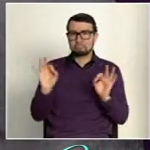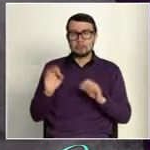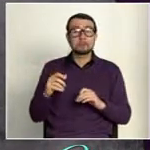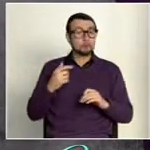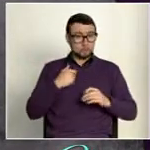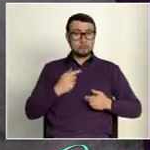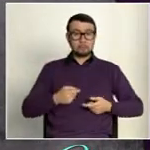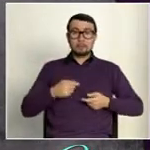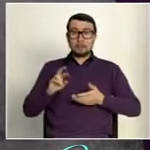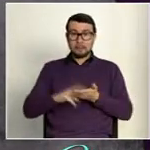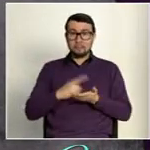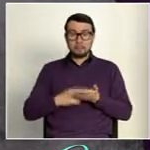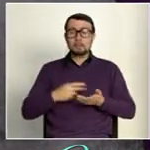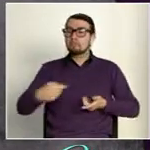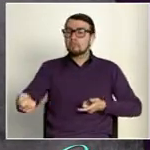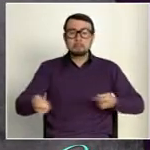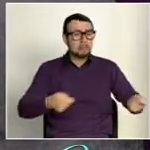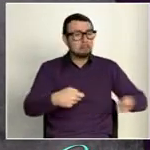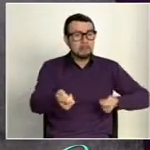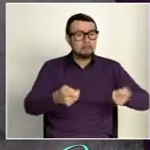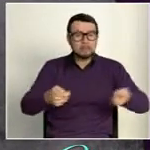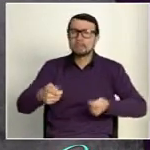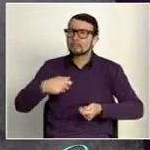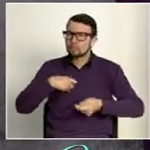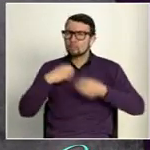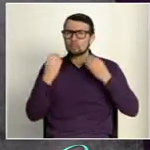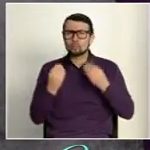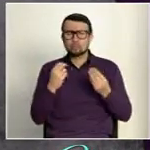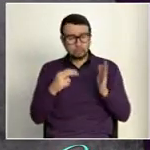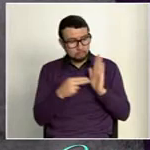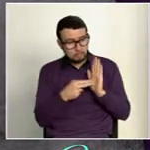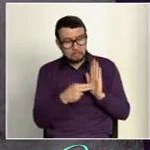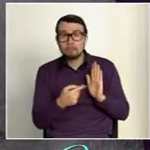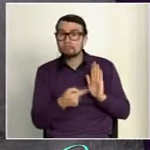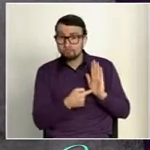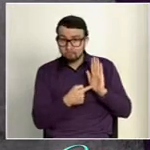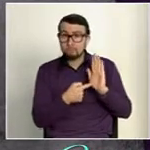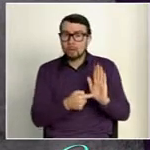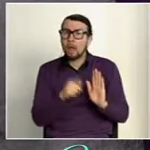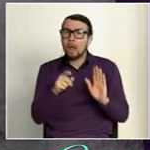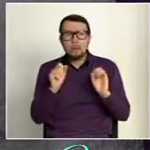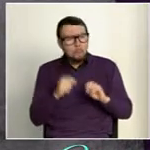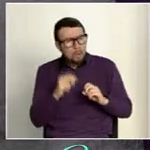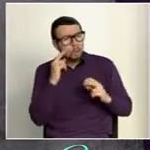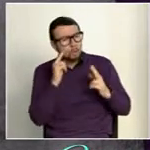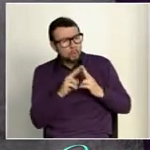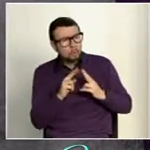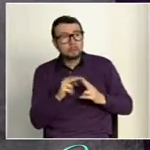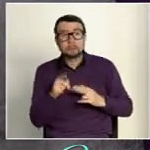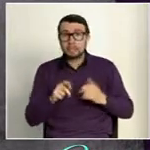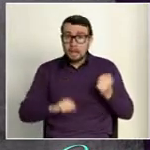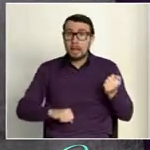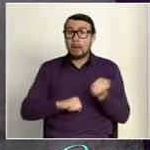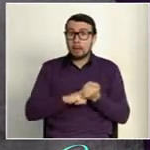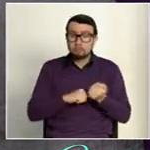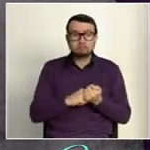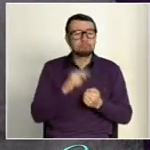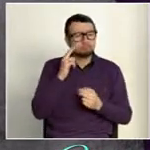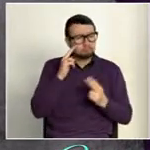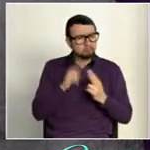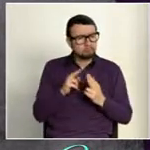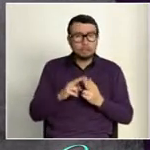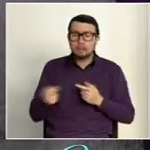las revistas para que ustedes tengan, donde tengo muchos de estos artículos, y ustedes puedan tener ese apoyo para estas